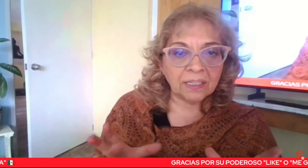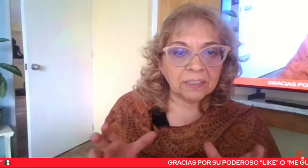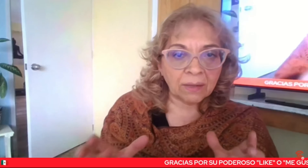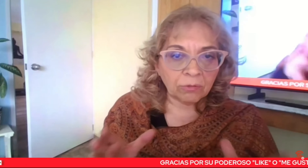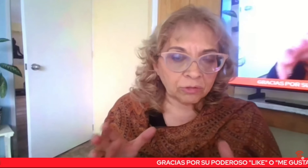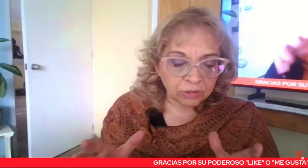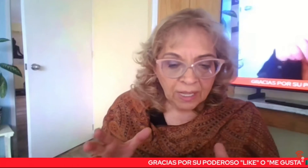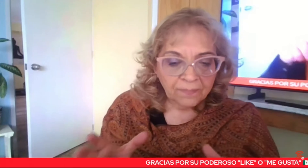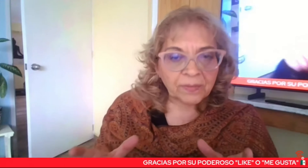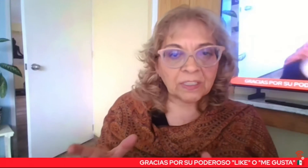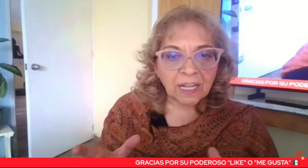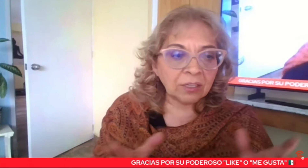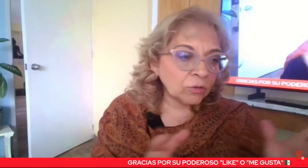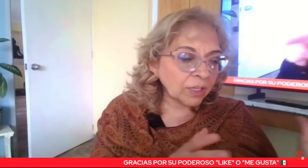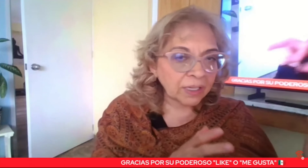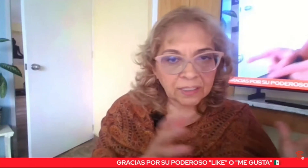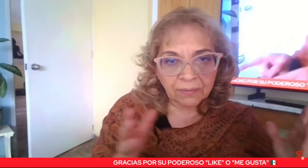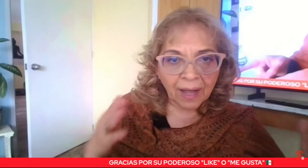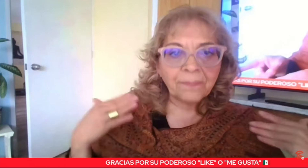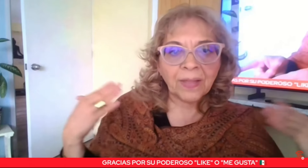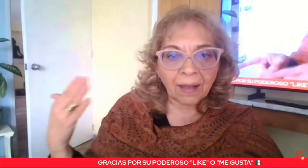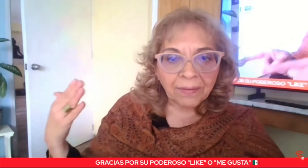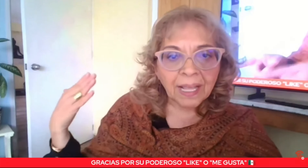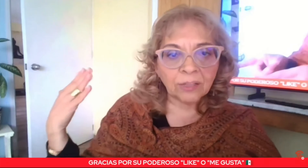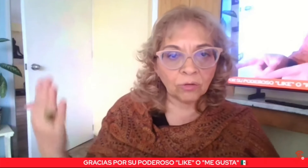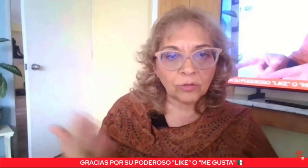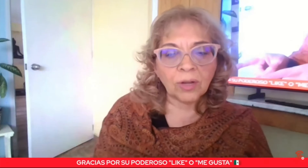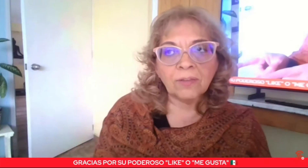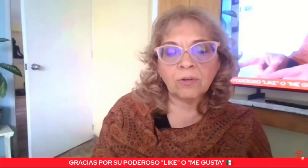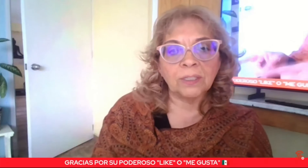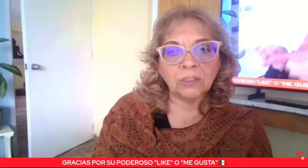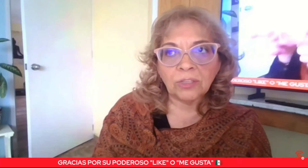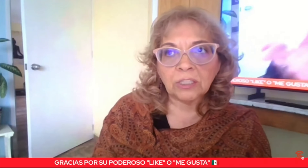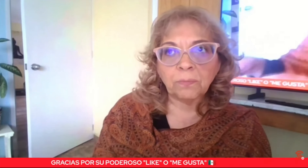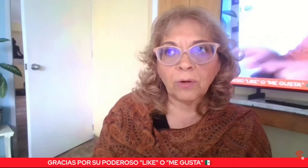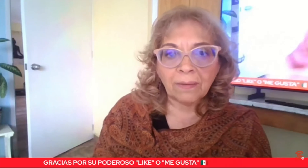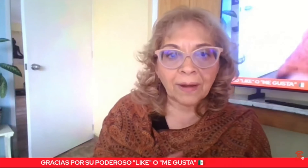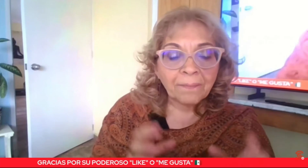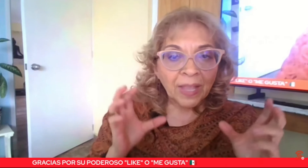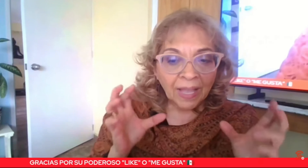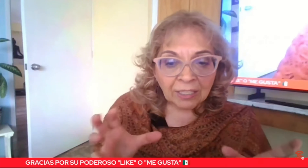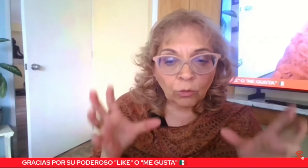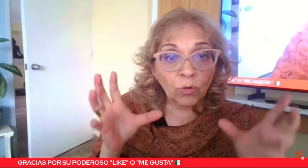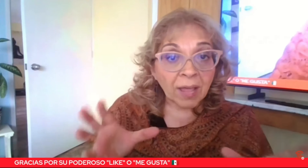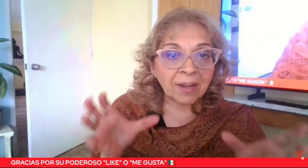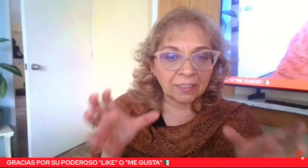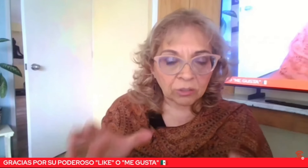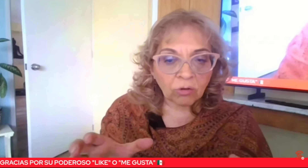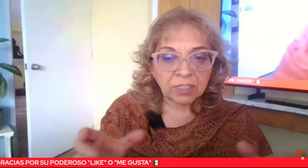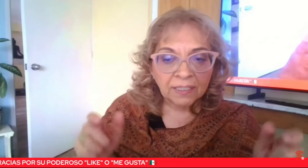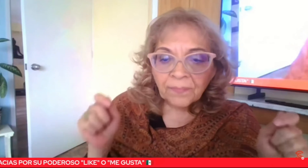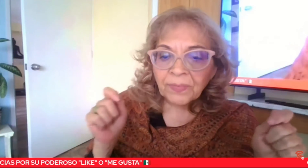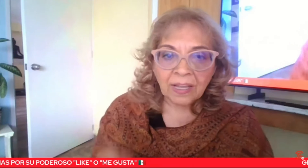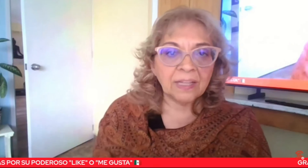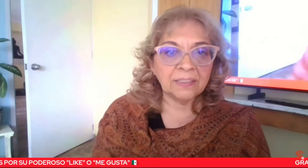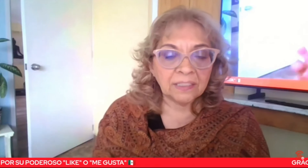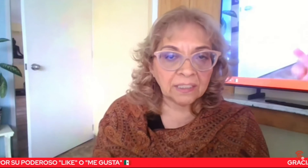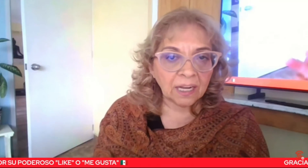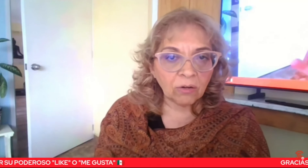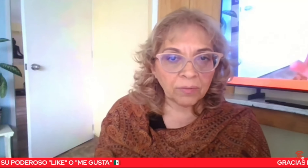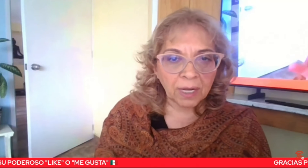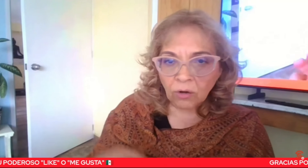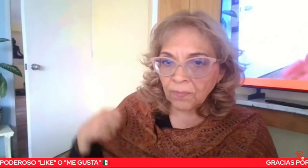que estamos diciendo y que se va abriendo con toda la información disponible es una de las cosas que